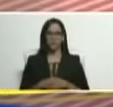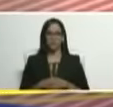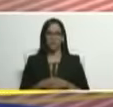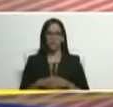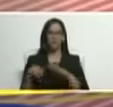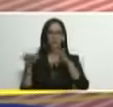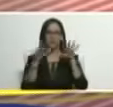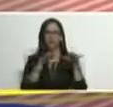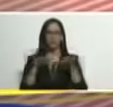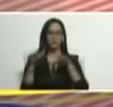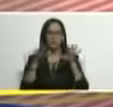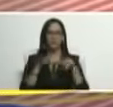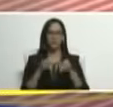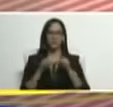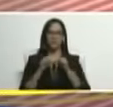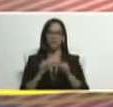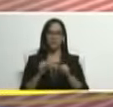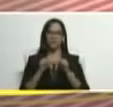conspiración permanente.